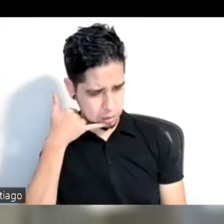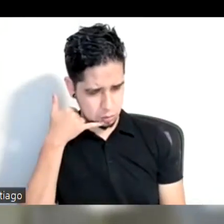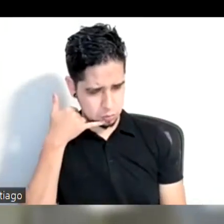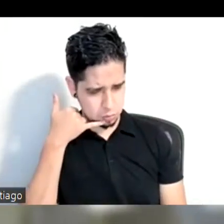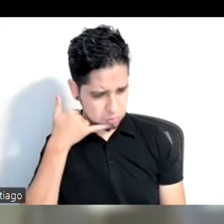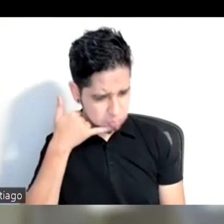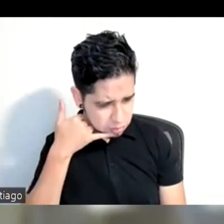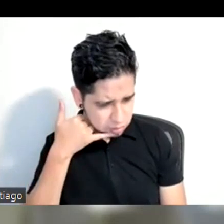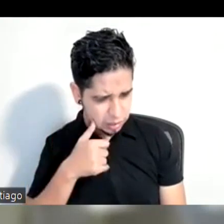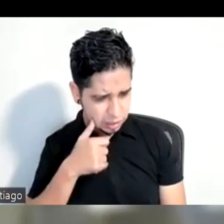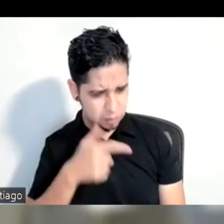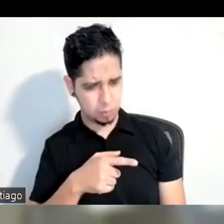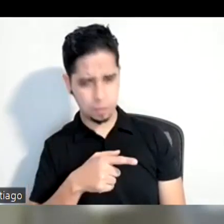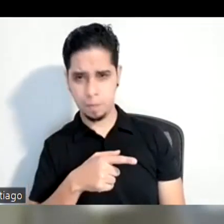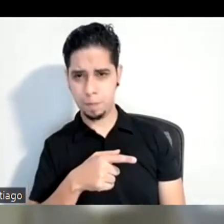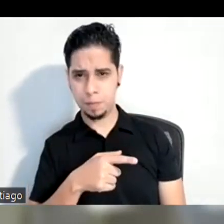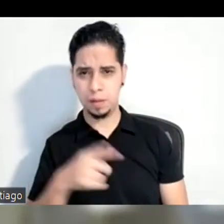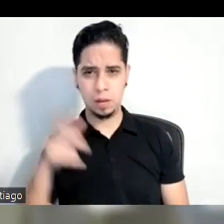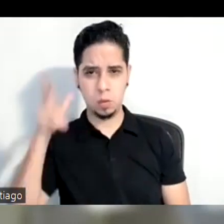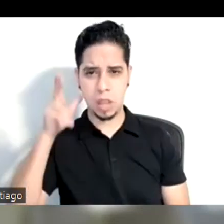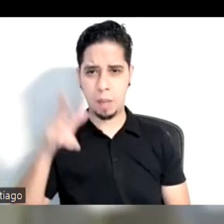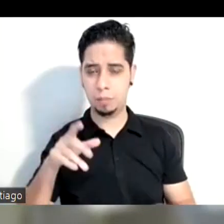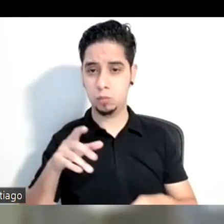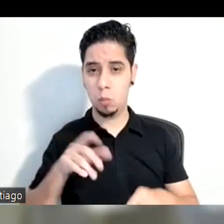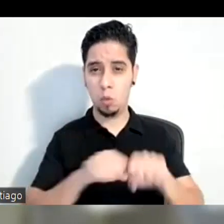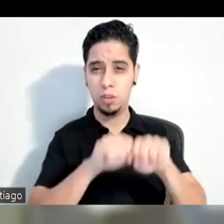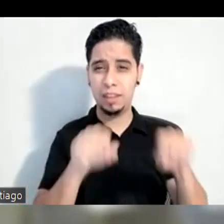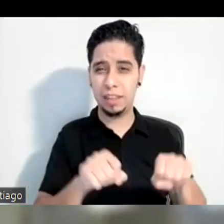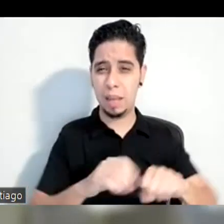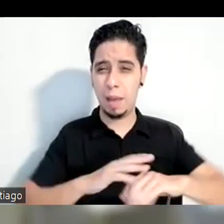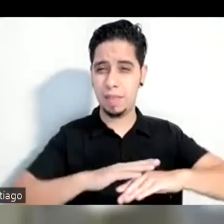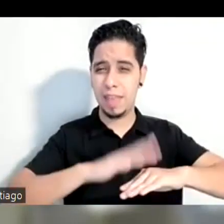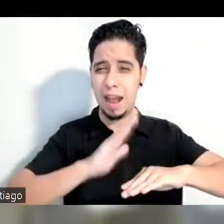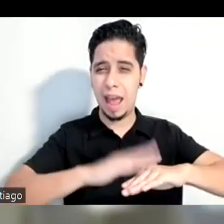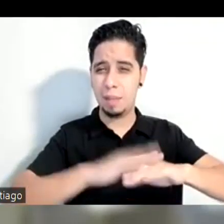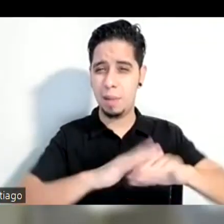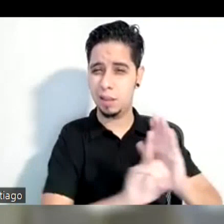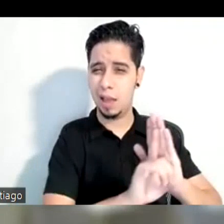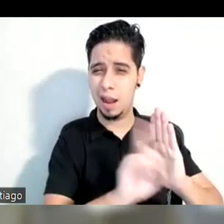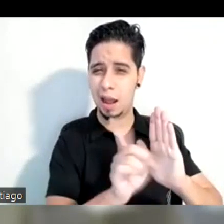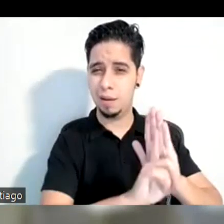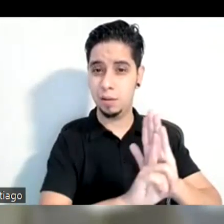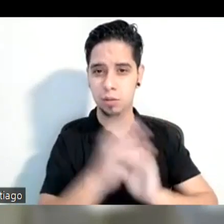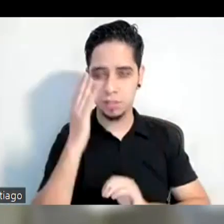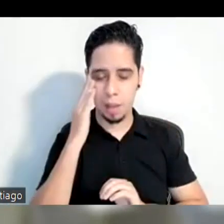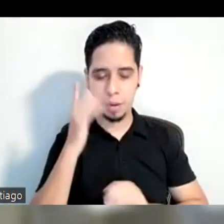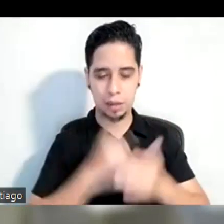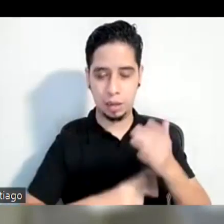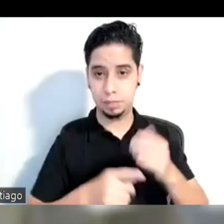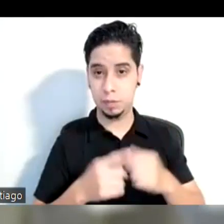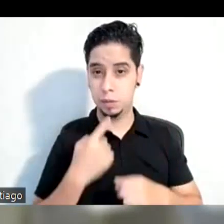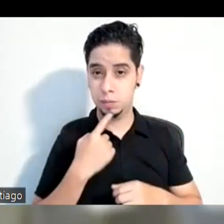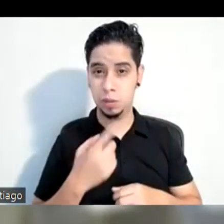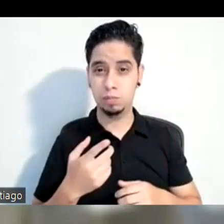persona que estaba llamando era un sistema de alarma. De alarma. O sea, esos sistemas de alarma que tienen como una voz grabada que dicen, este